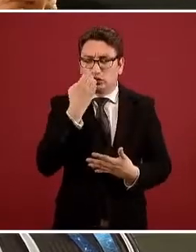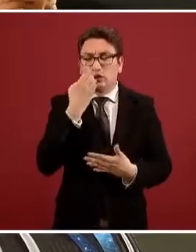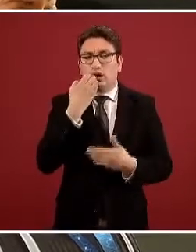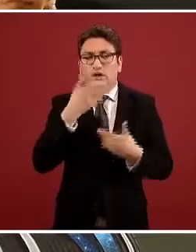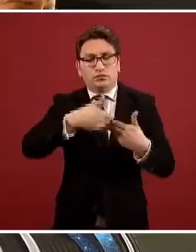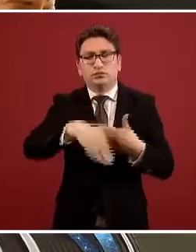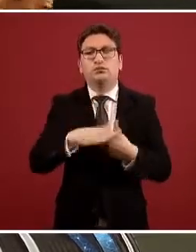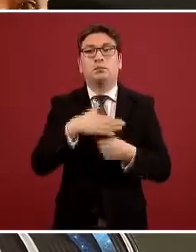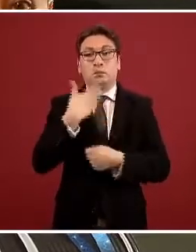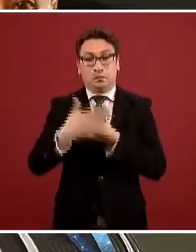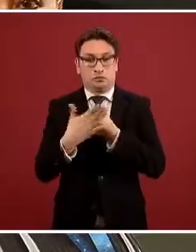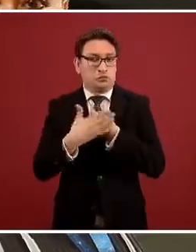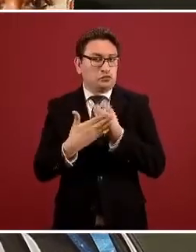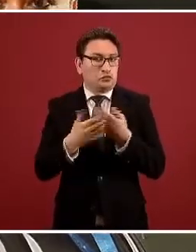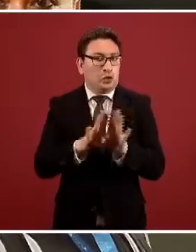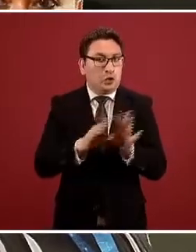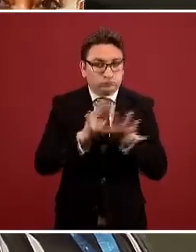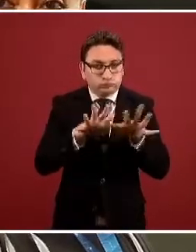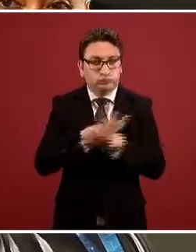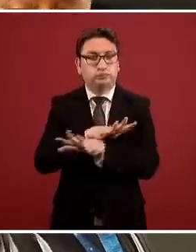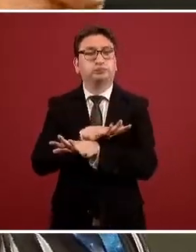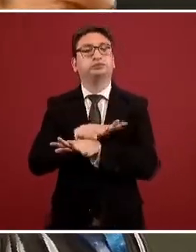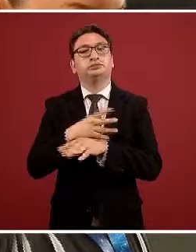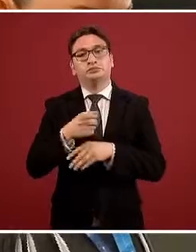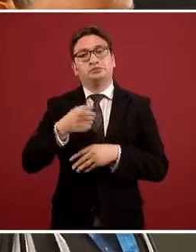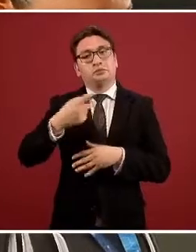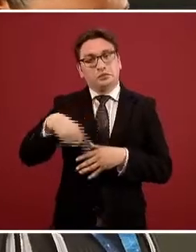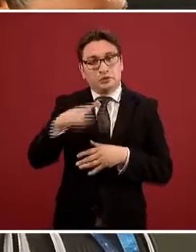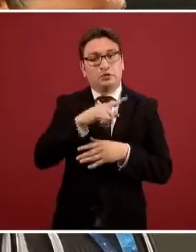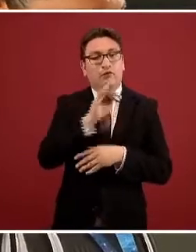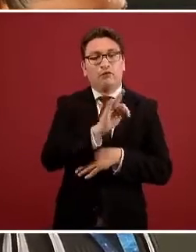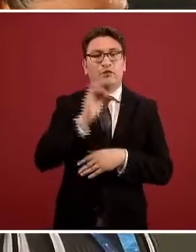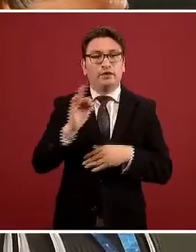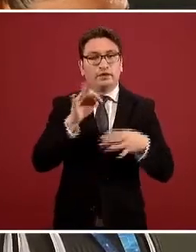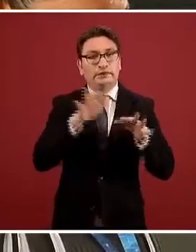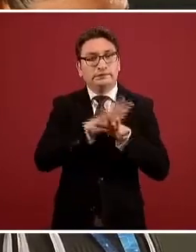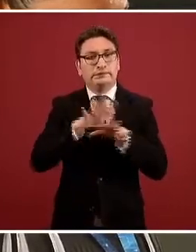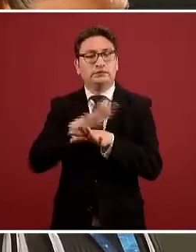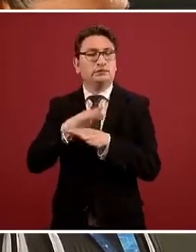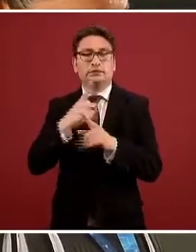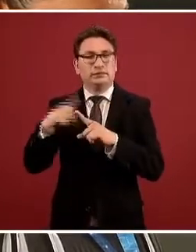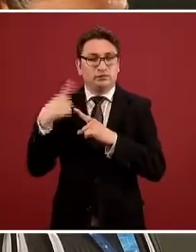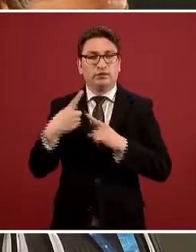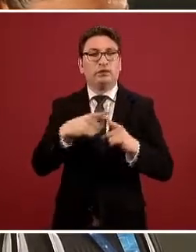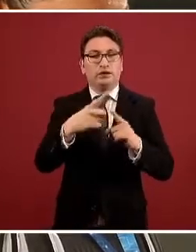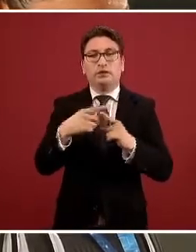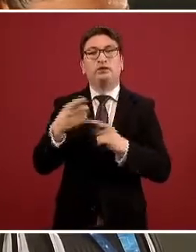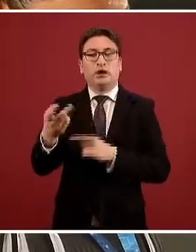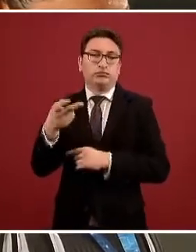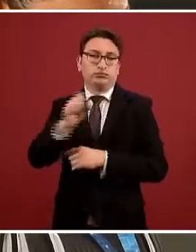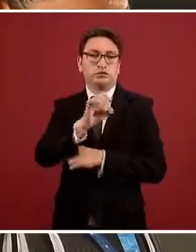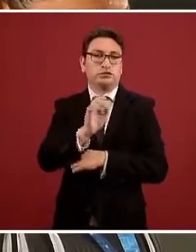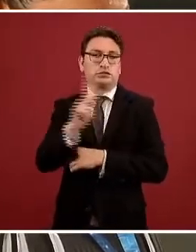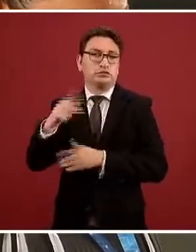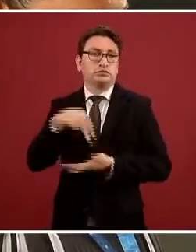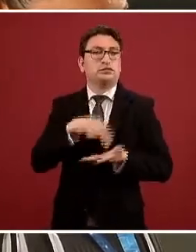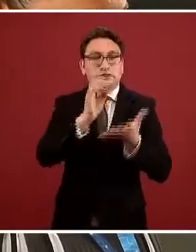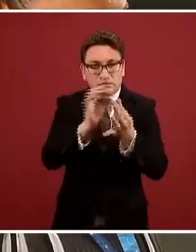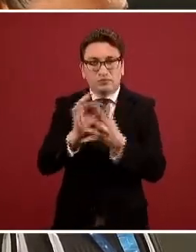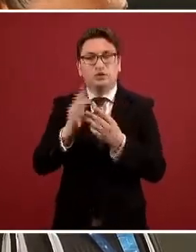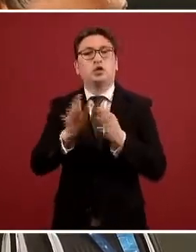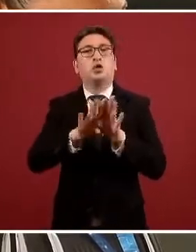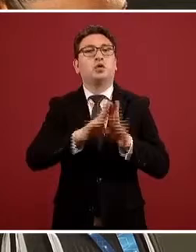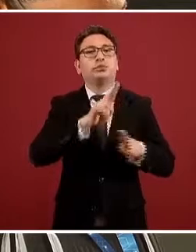que es dinámico este cambio de las fechas, que nos explique la situación de los niveles